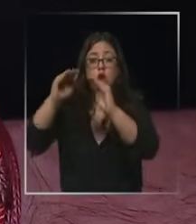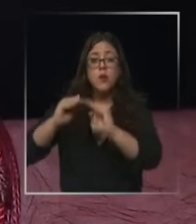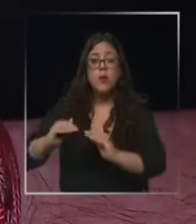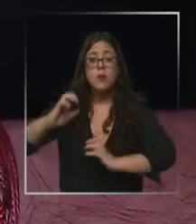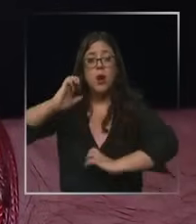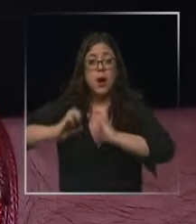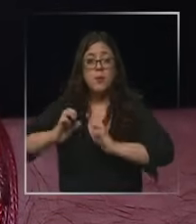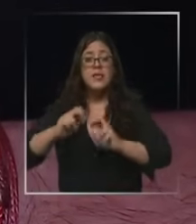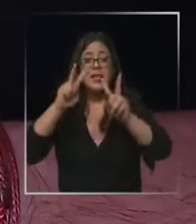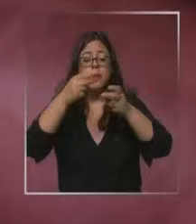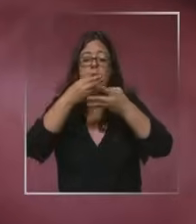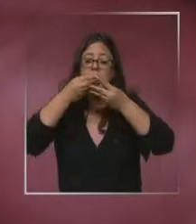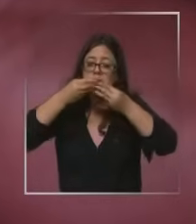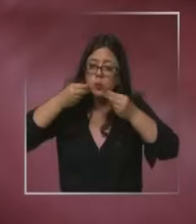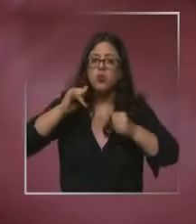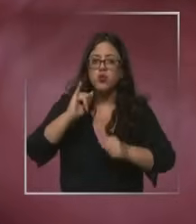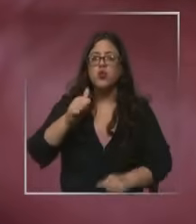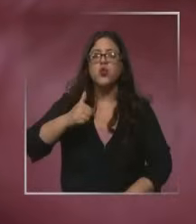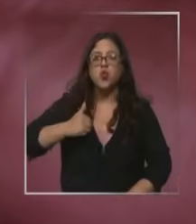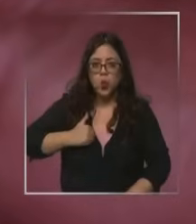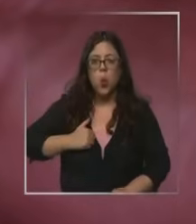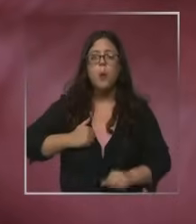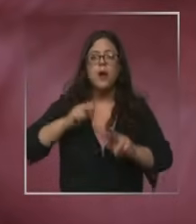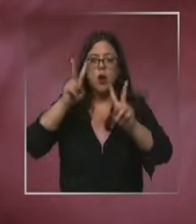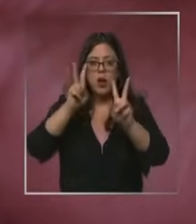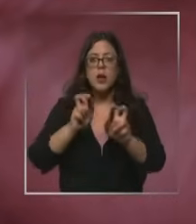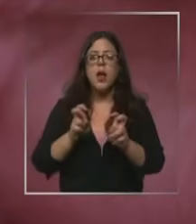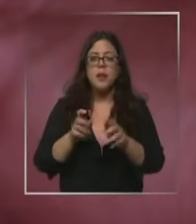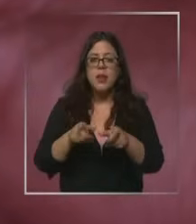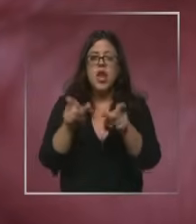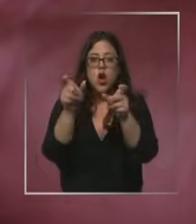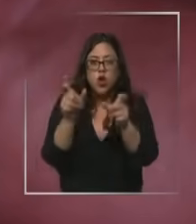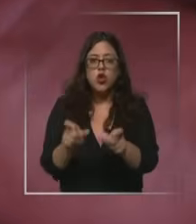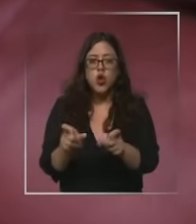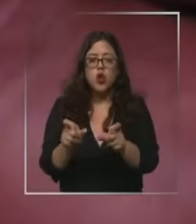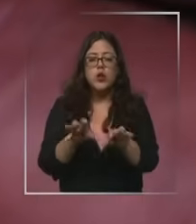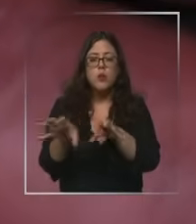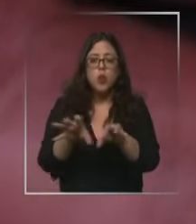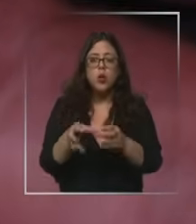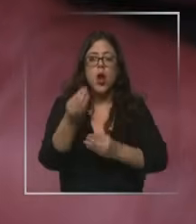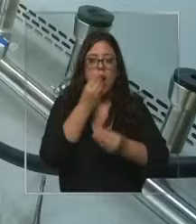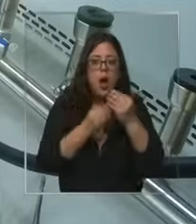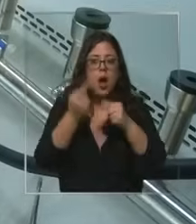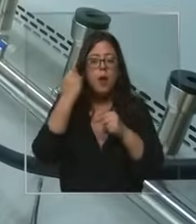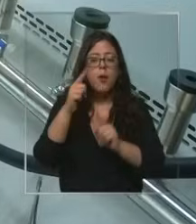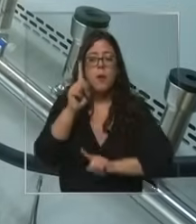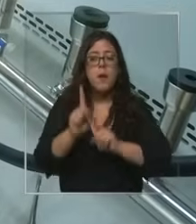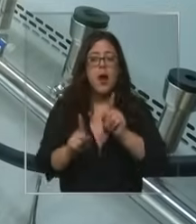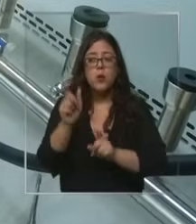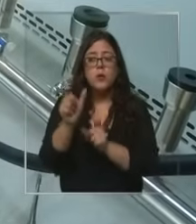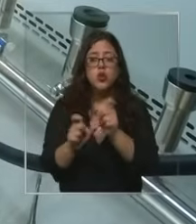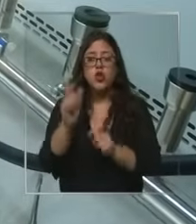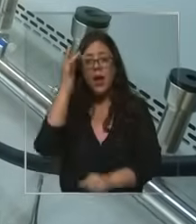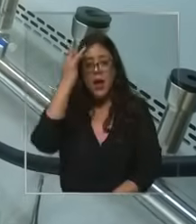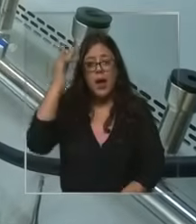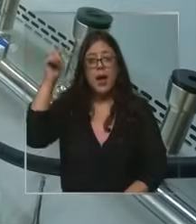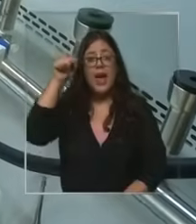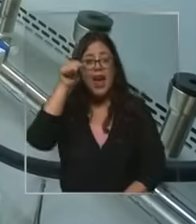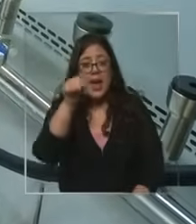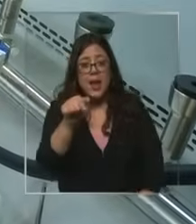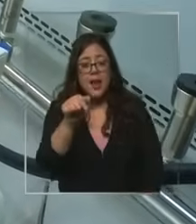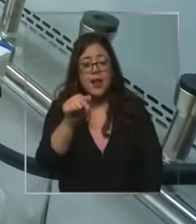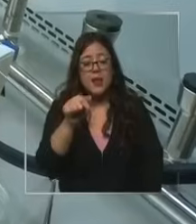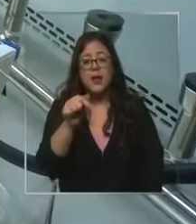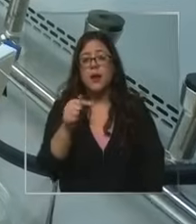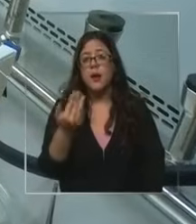el saborizante sí cumple con la regulación de los productos comestibles. Claro que para algunos expertos, este en